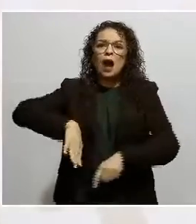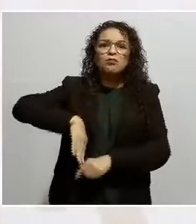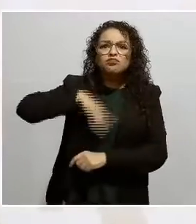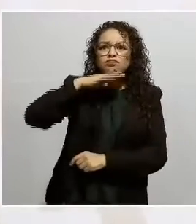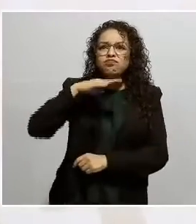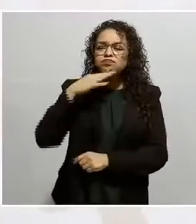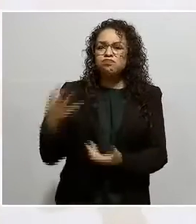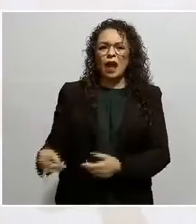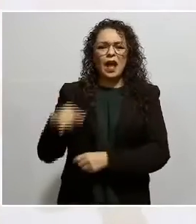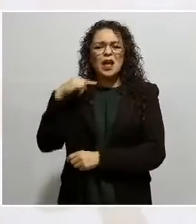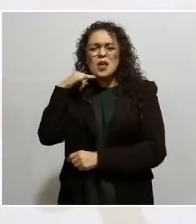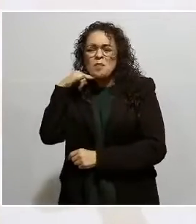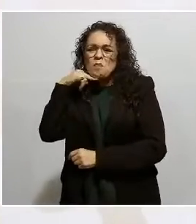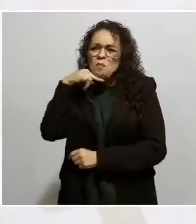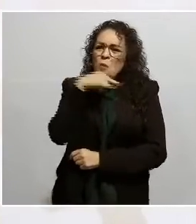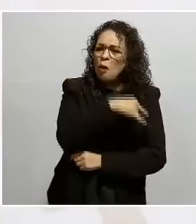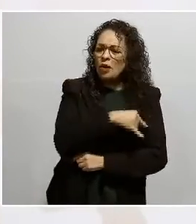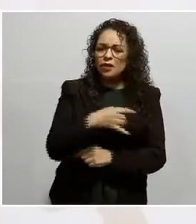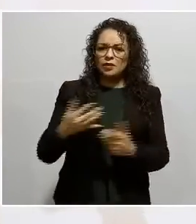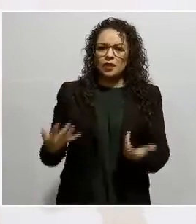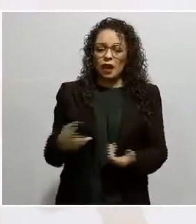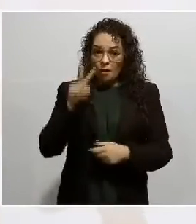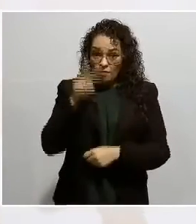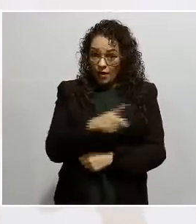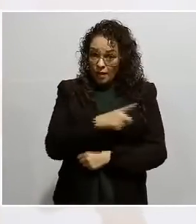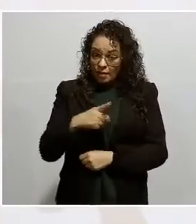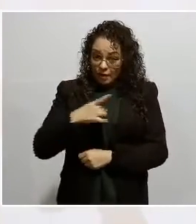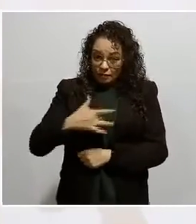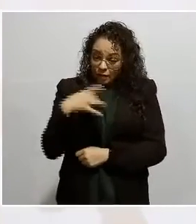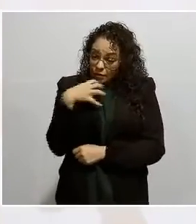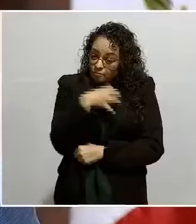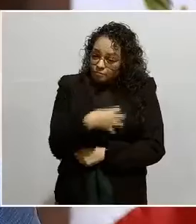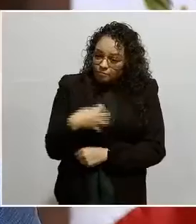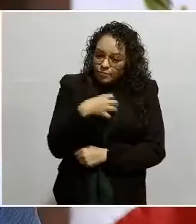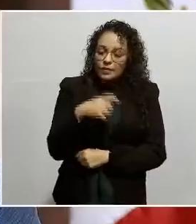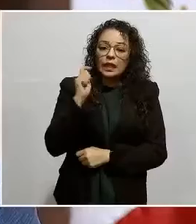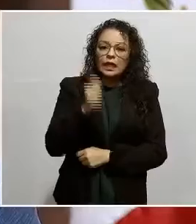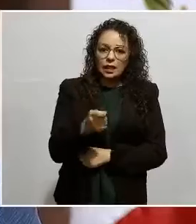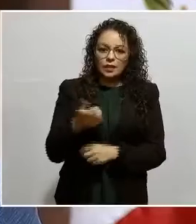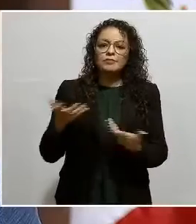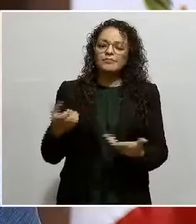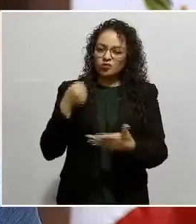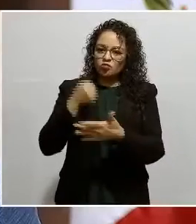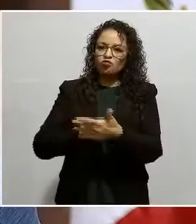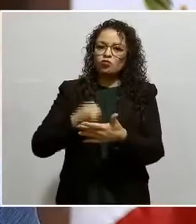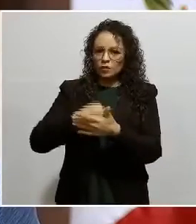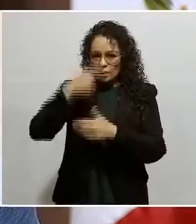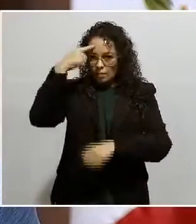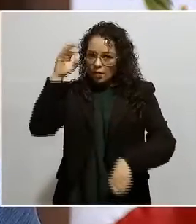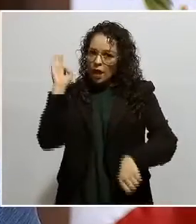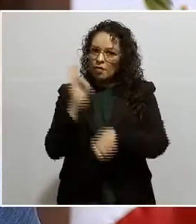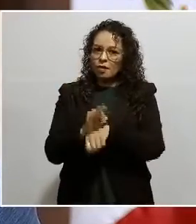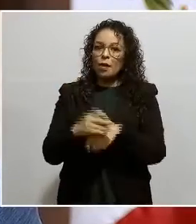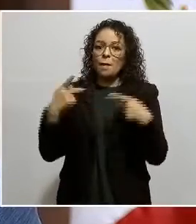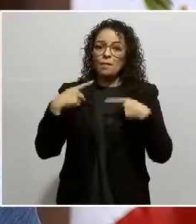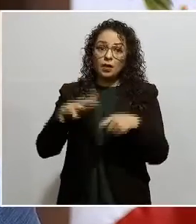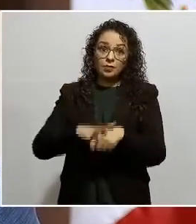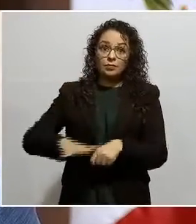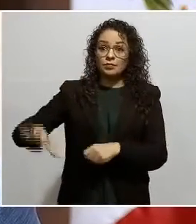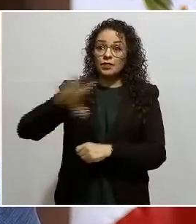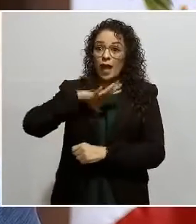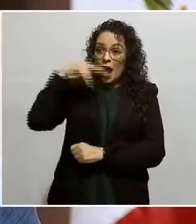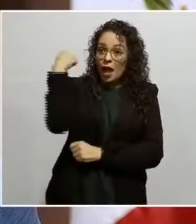la hipocresía. La verdadera alegría es dar, pelear por los que tienen hambre. Que viva